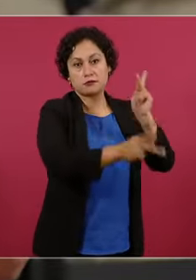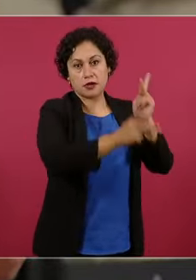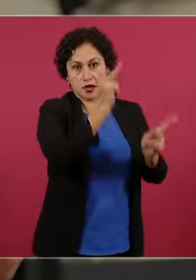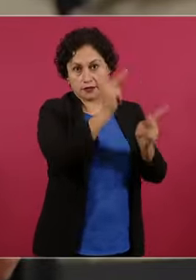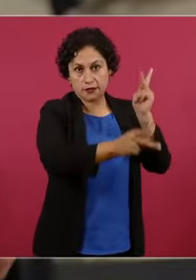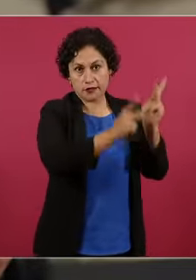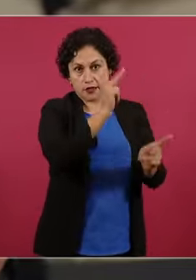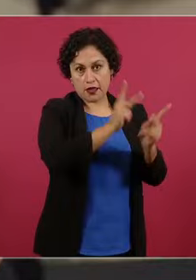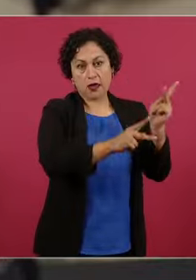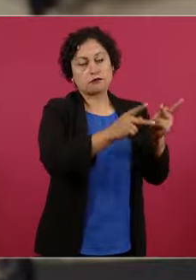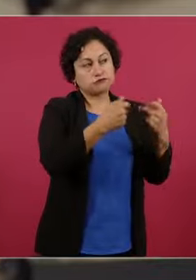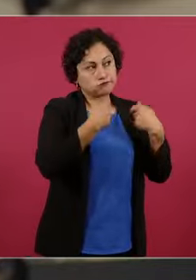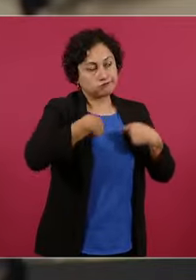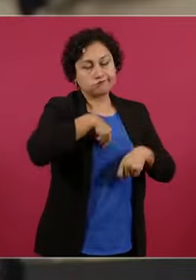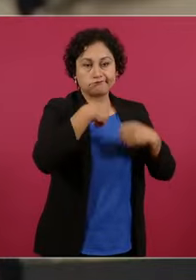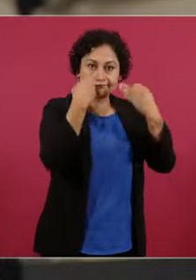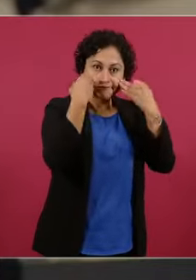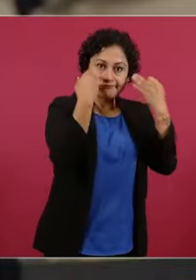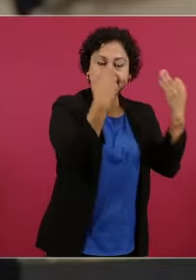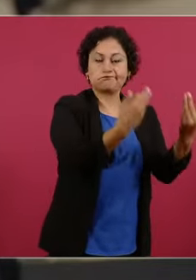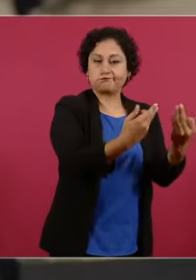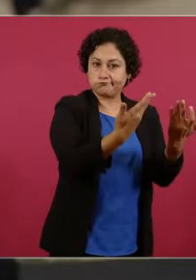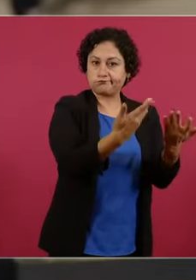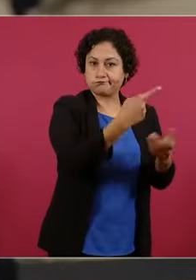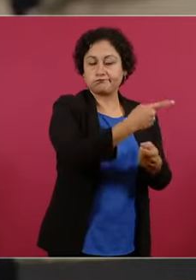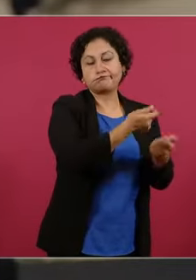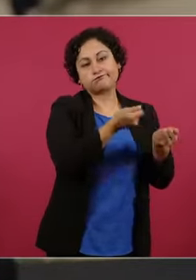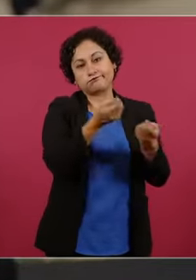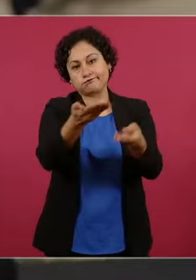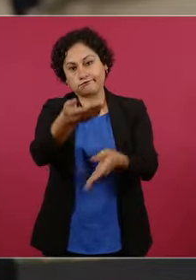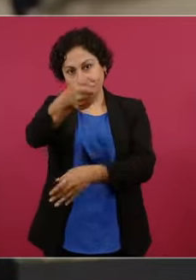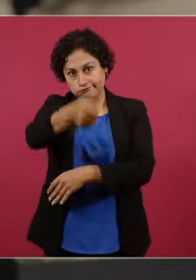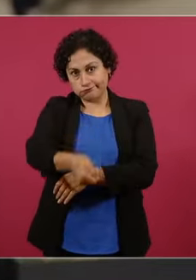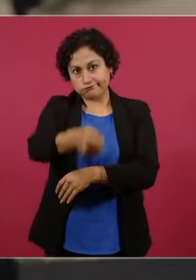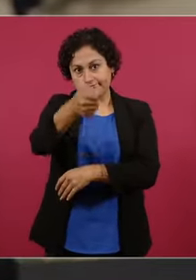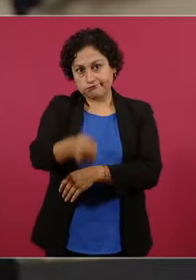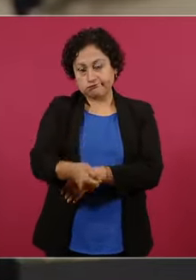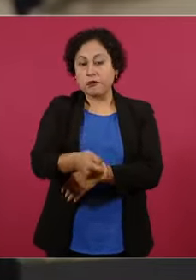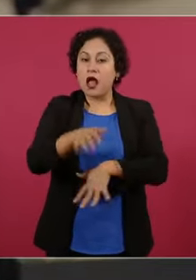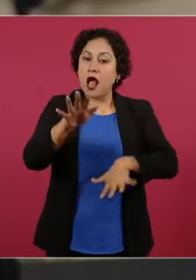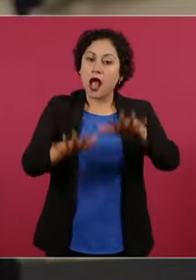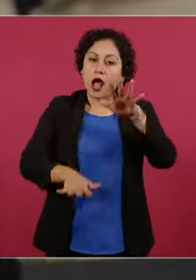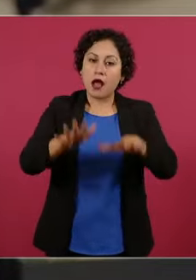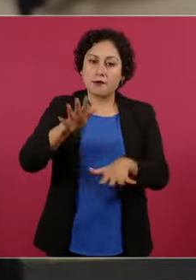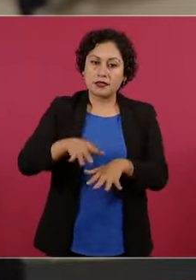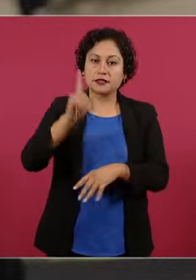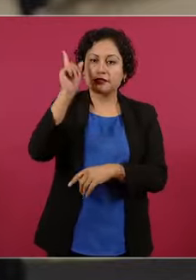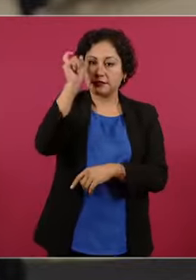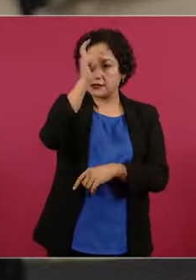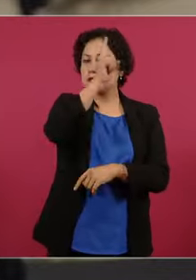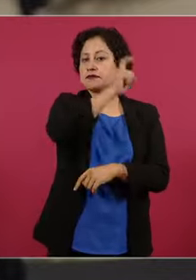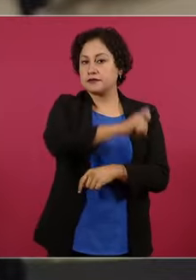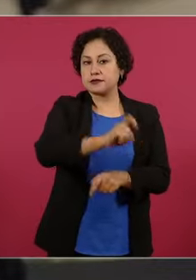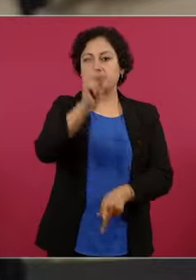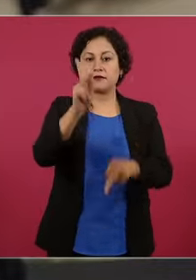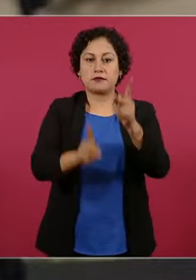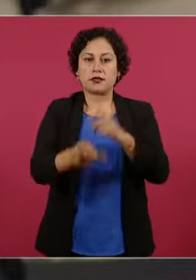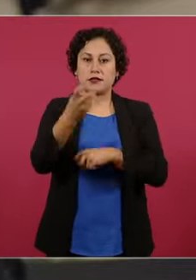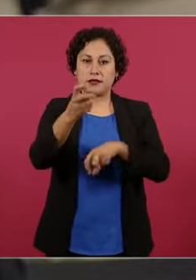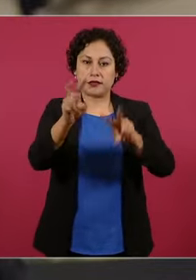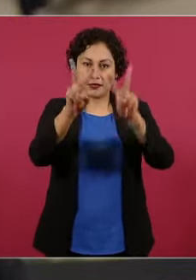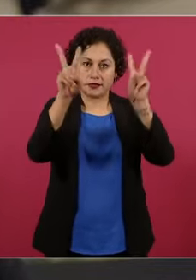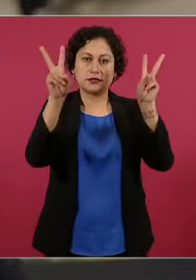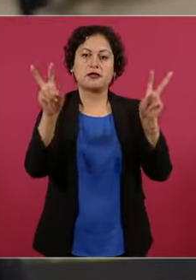del servicio que se brinda en este lugar y la verdad es importante que después de que pase este periodo pues electoral en el que